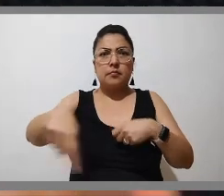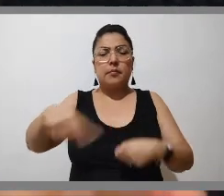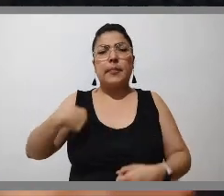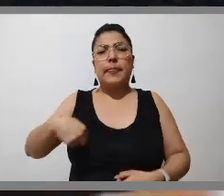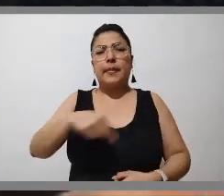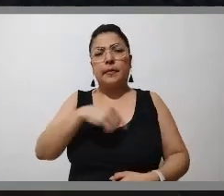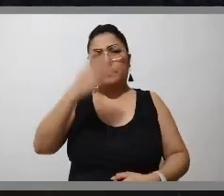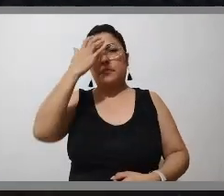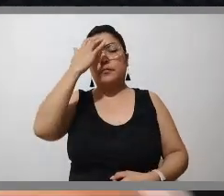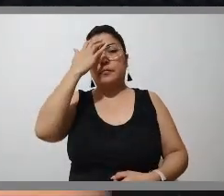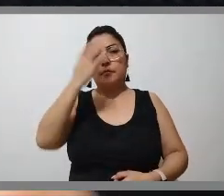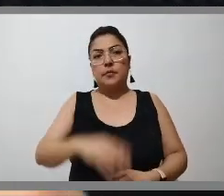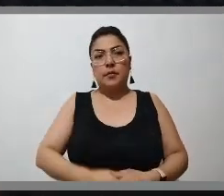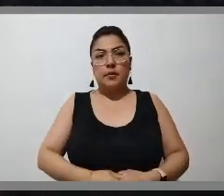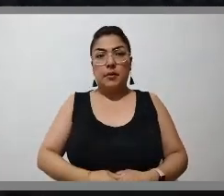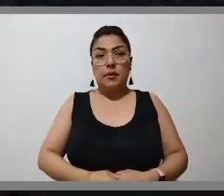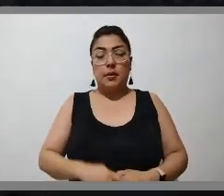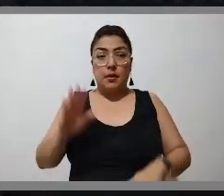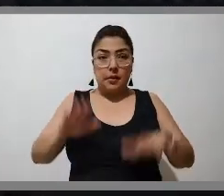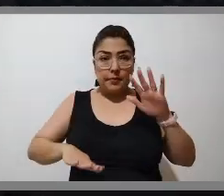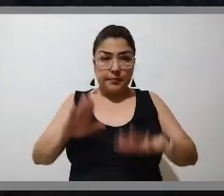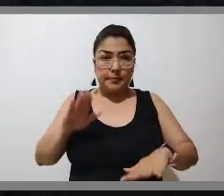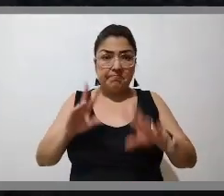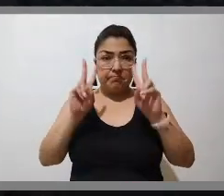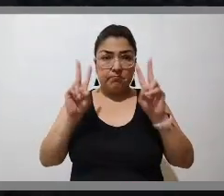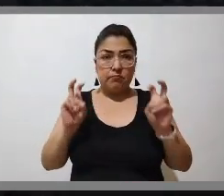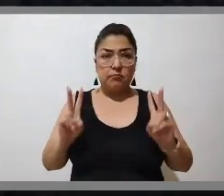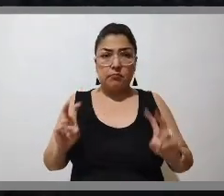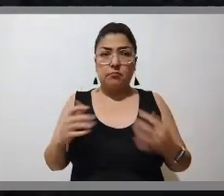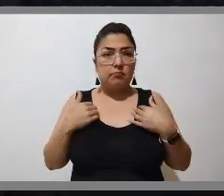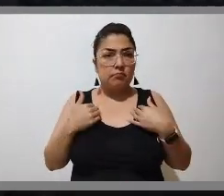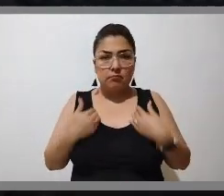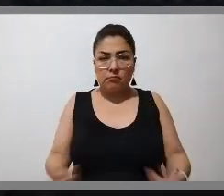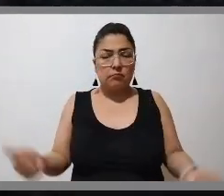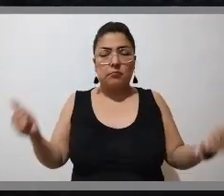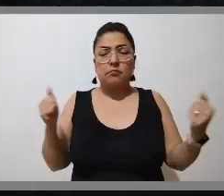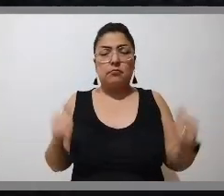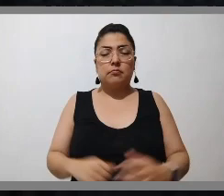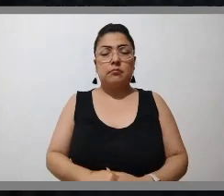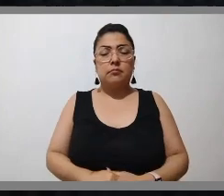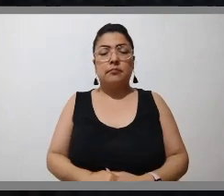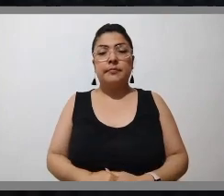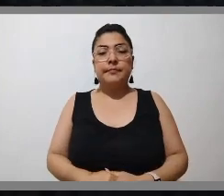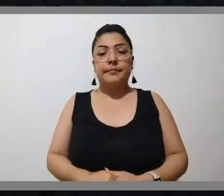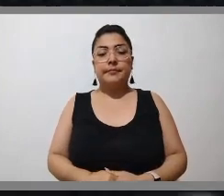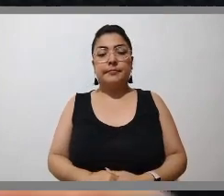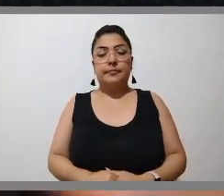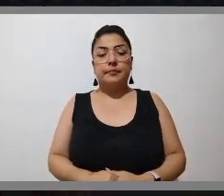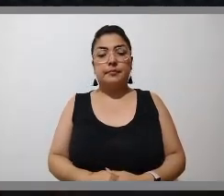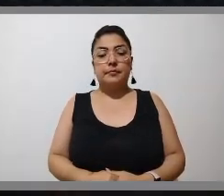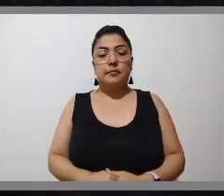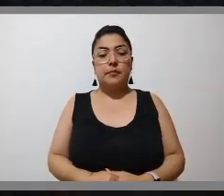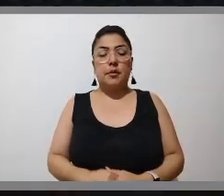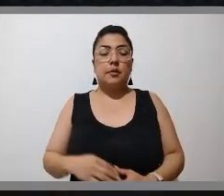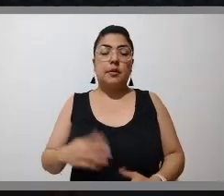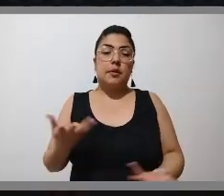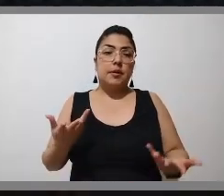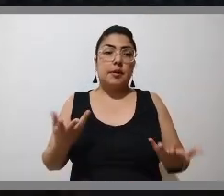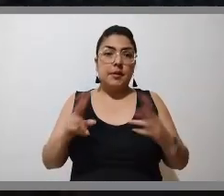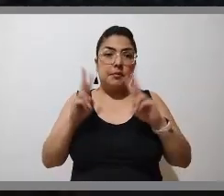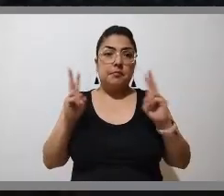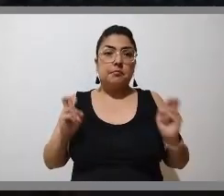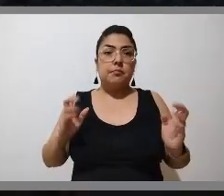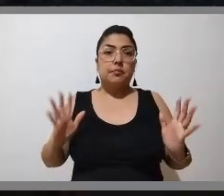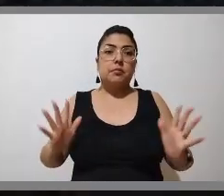muchas veces no nos quedan muy claros, están muy ligados a pues el tema de la participación política y la participación en todos